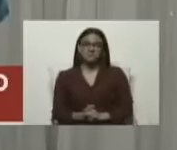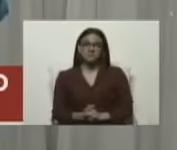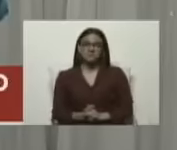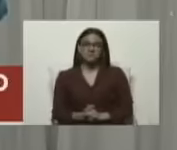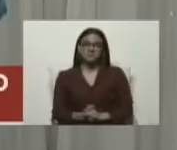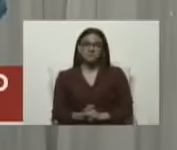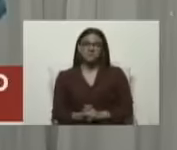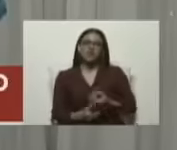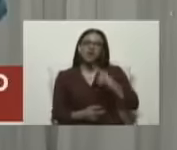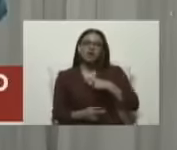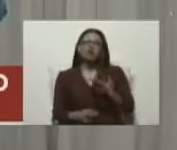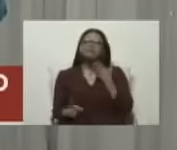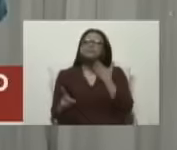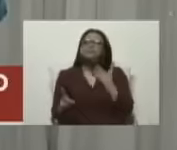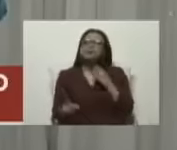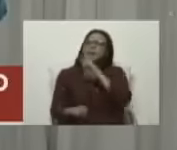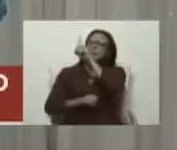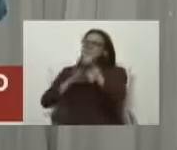Provoca preguntarle,